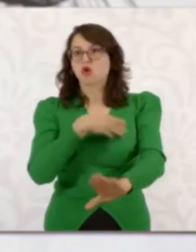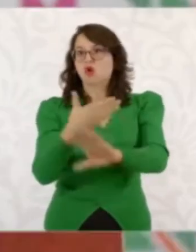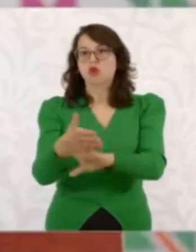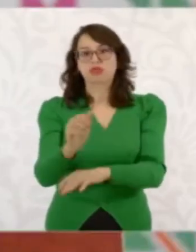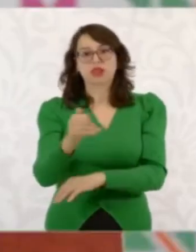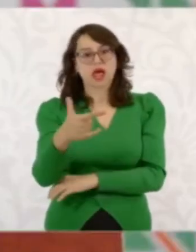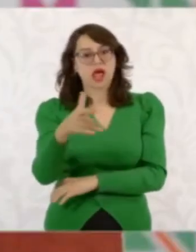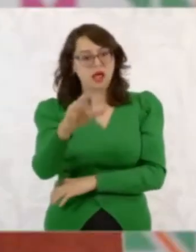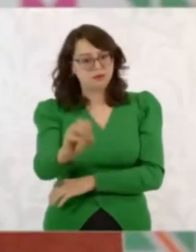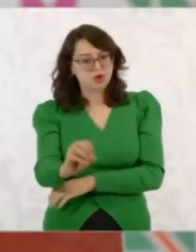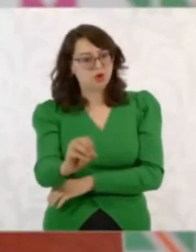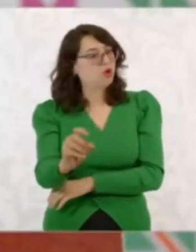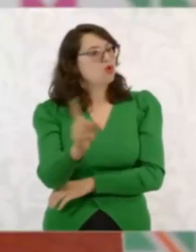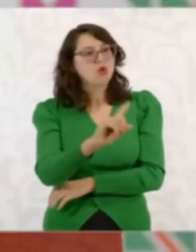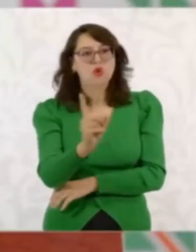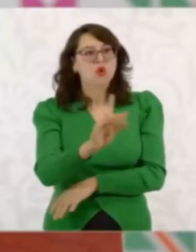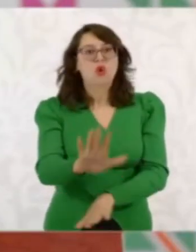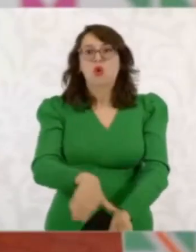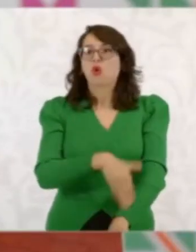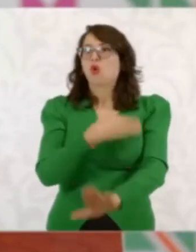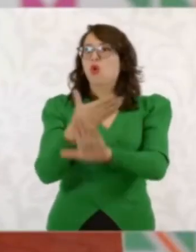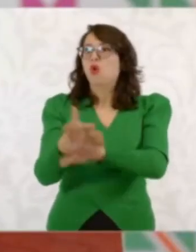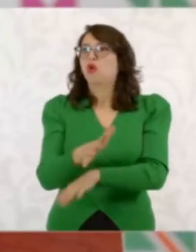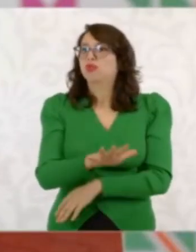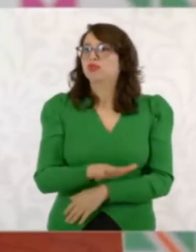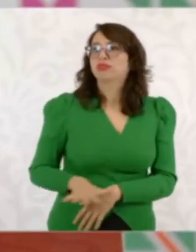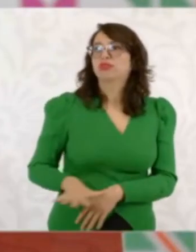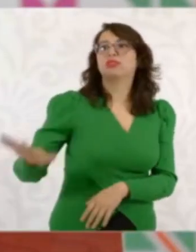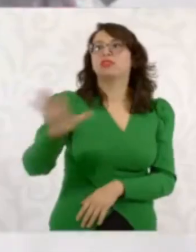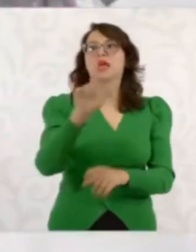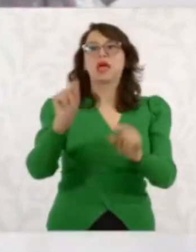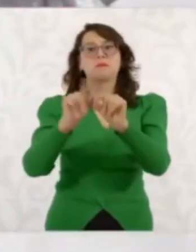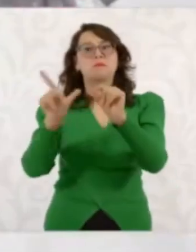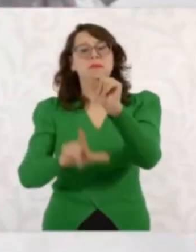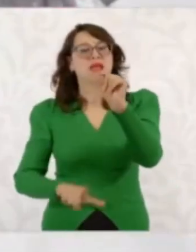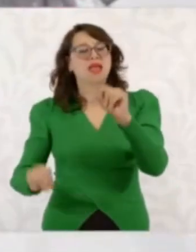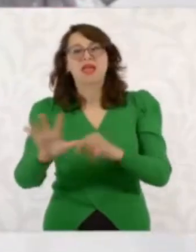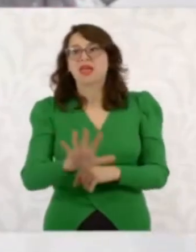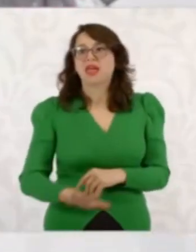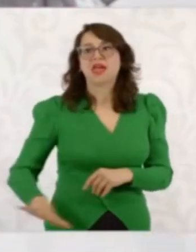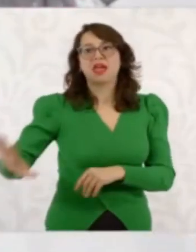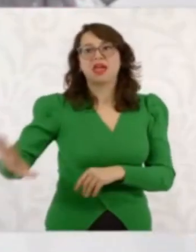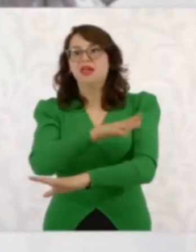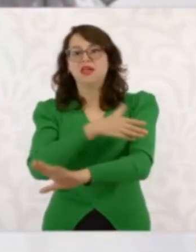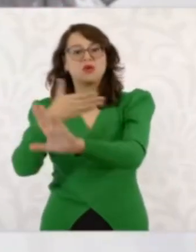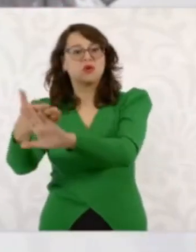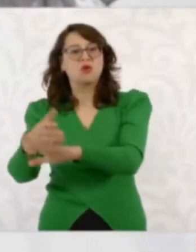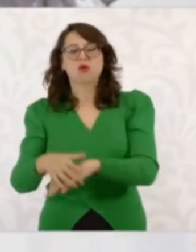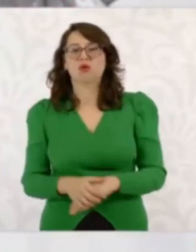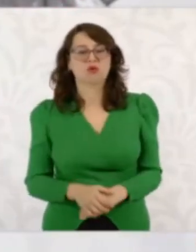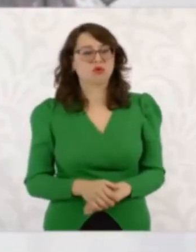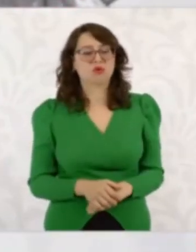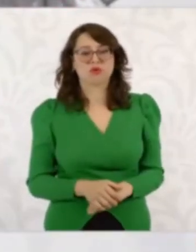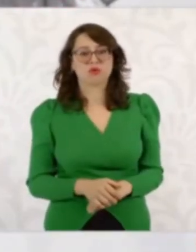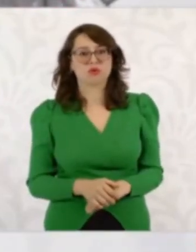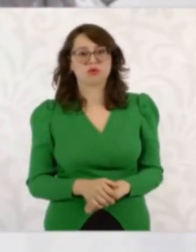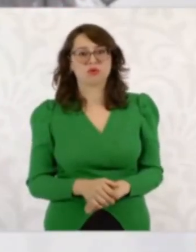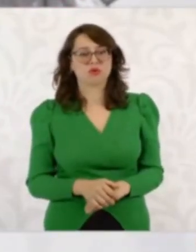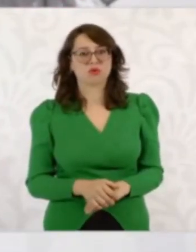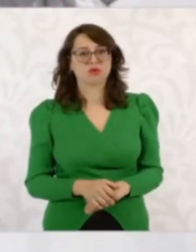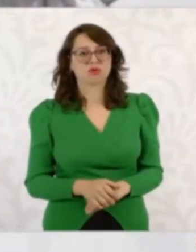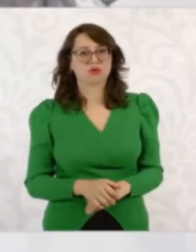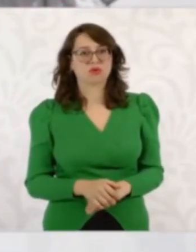quién es el fraude? Contra el pueblo. No es contra López Obrador o el ingeniero Cárdenas en su momento, contra el